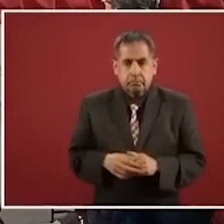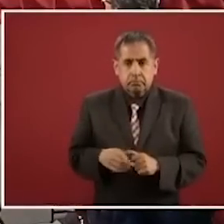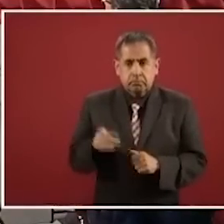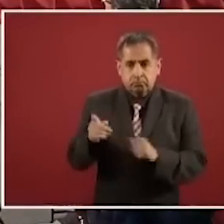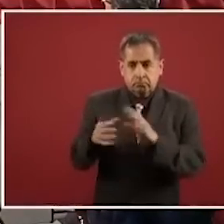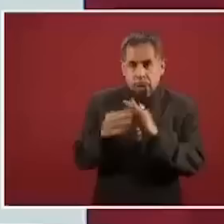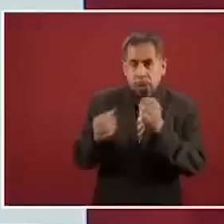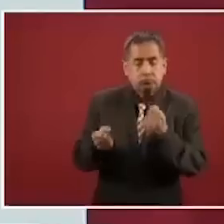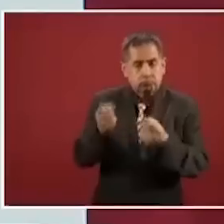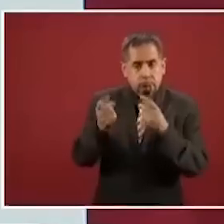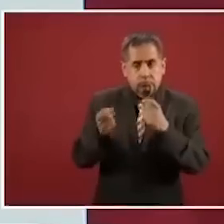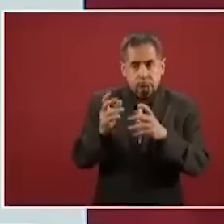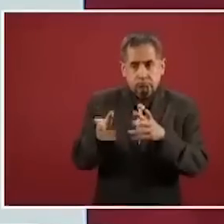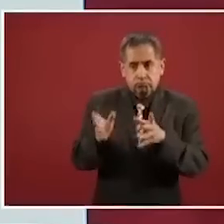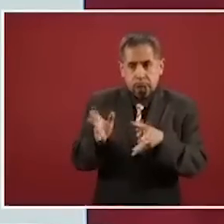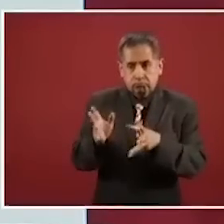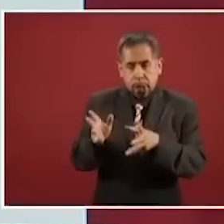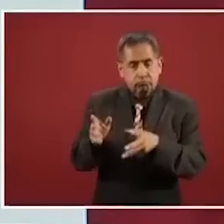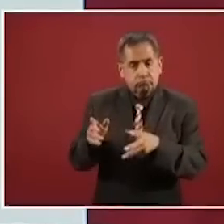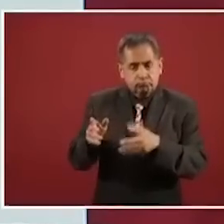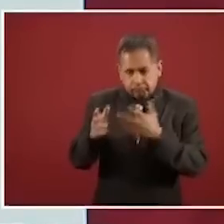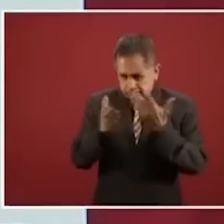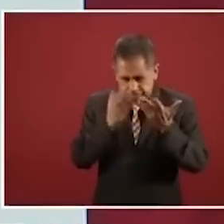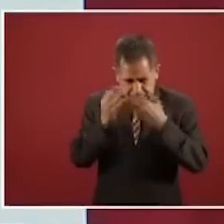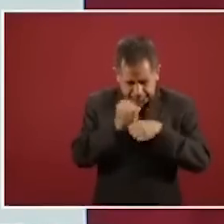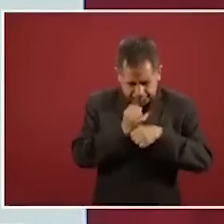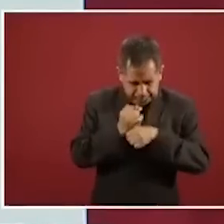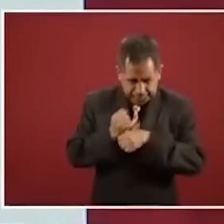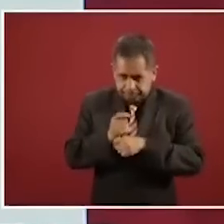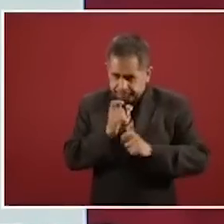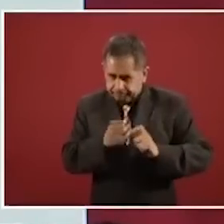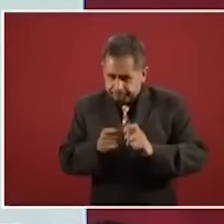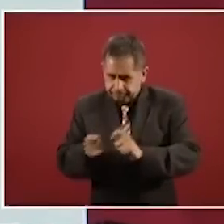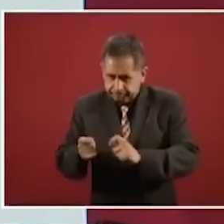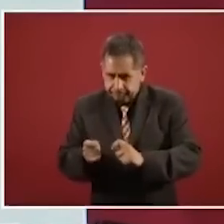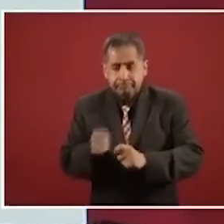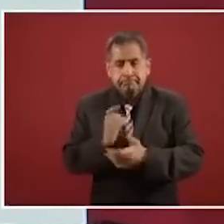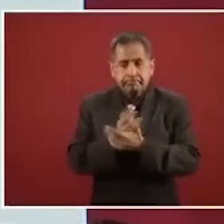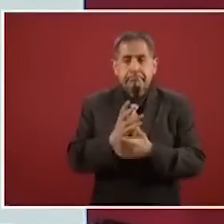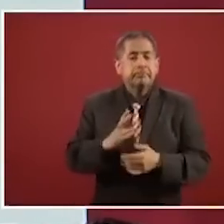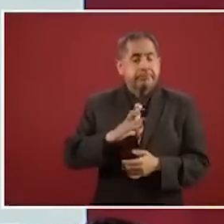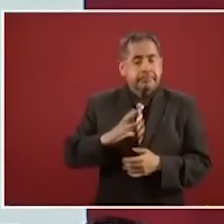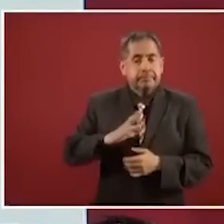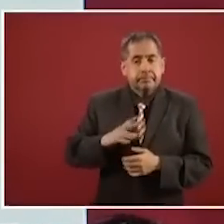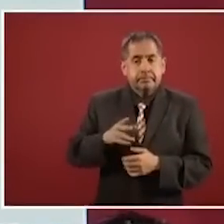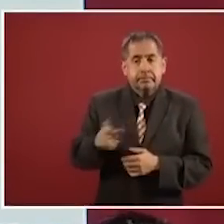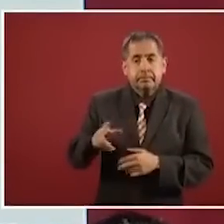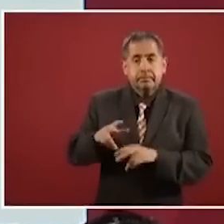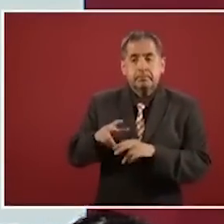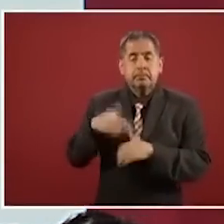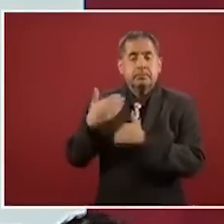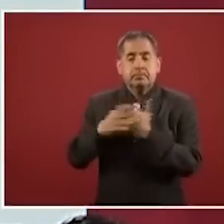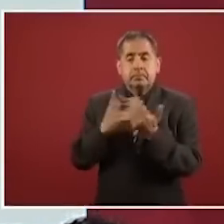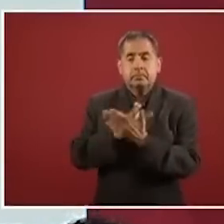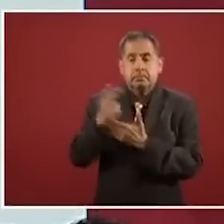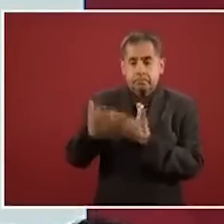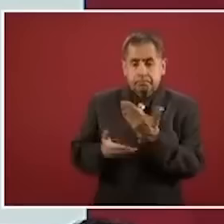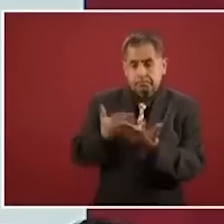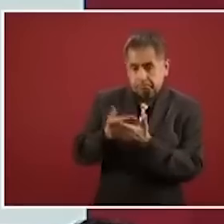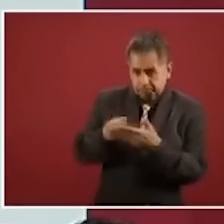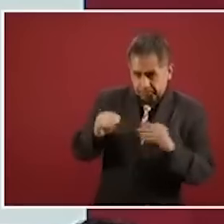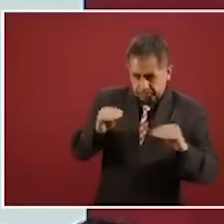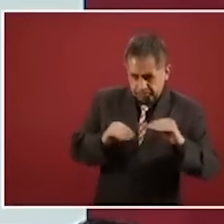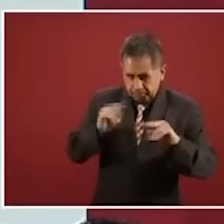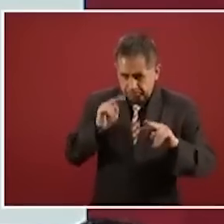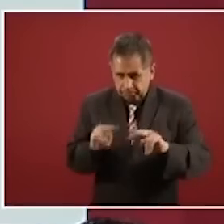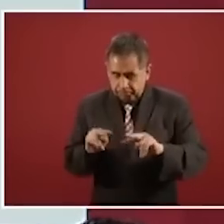por uno de los concesionarios de la carretera. Y sobre todo, existe también un proyecto ejecutivo que se hizo desde la administración pasada